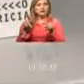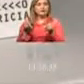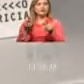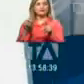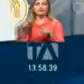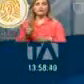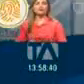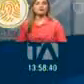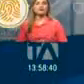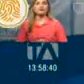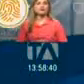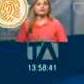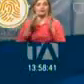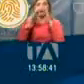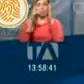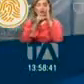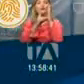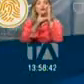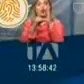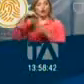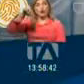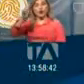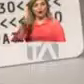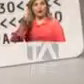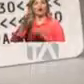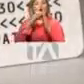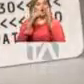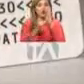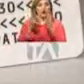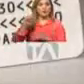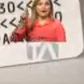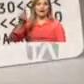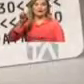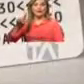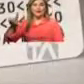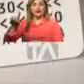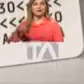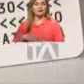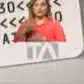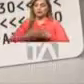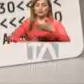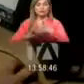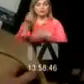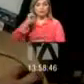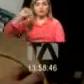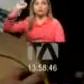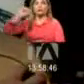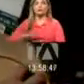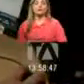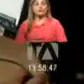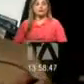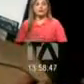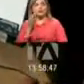forma idónea. También tendrá un código QR y uno MRZ, por lo que podrá ser considerado un documento de viaje. Y en un